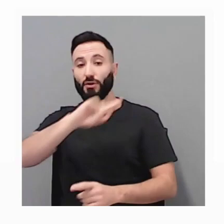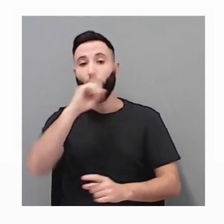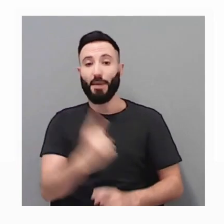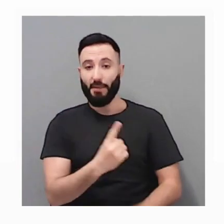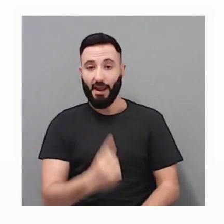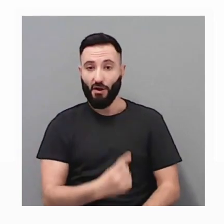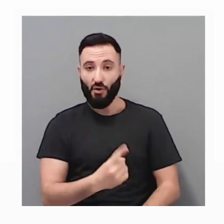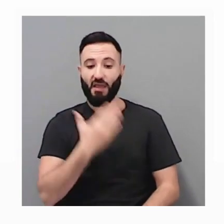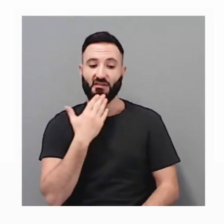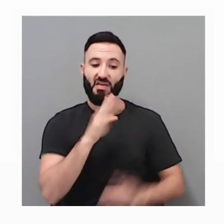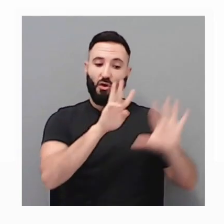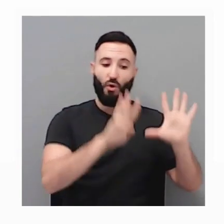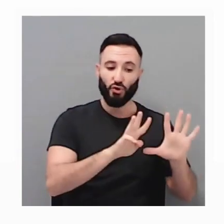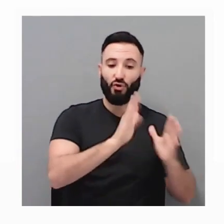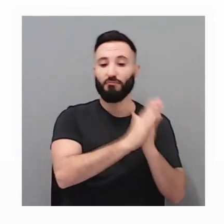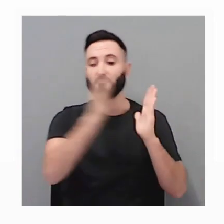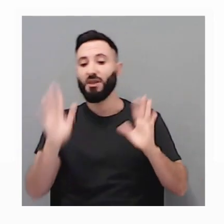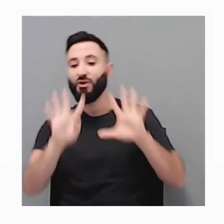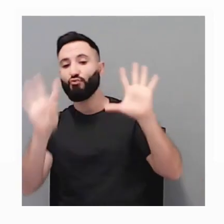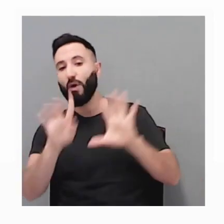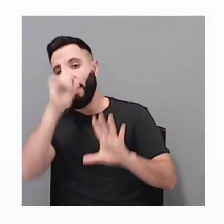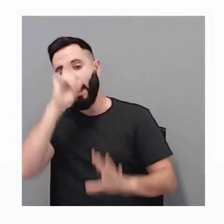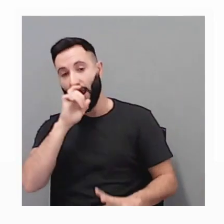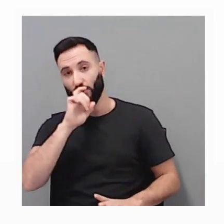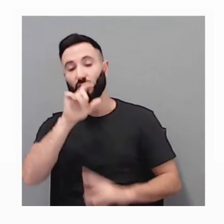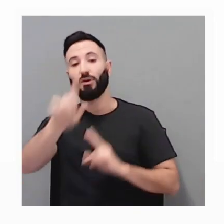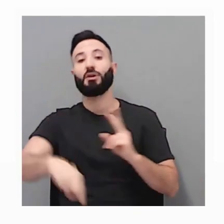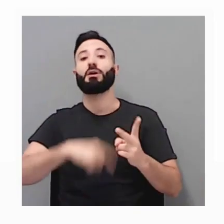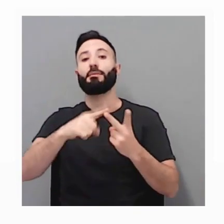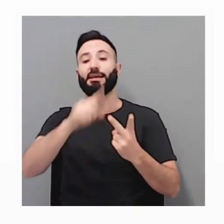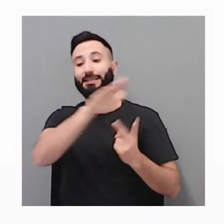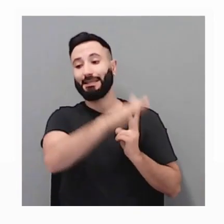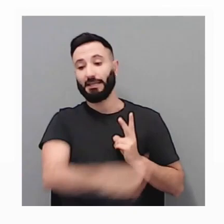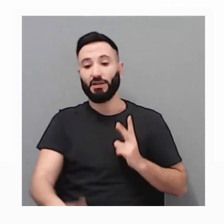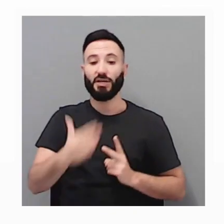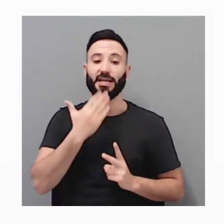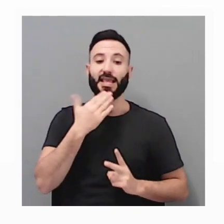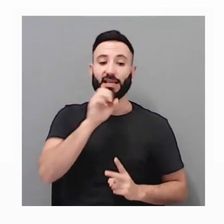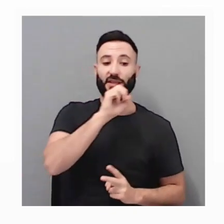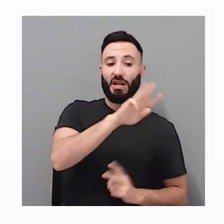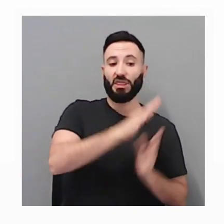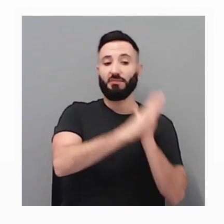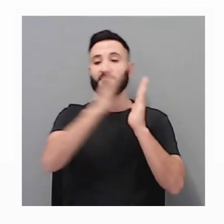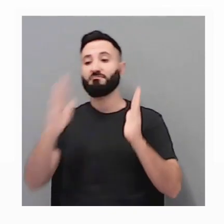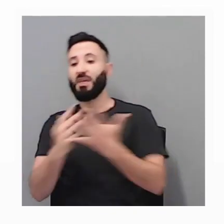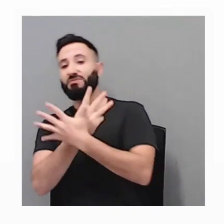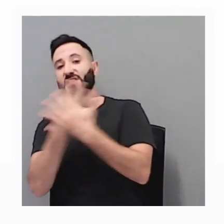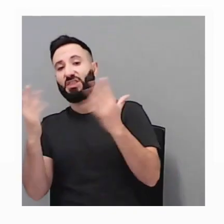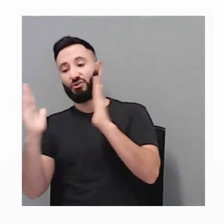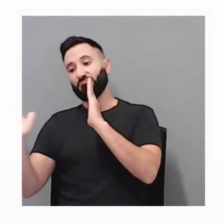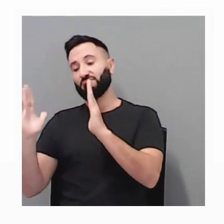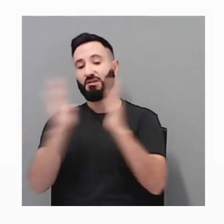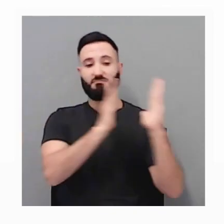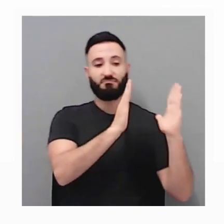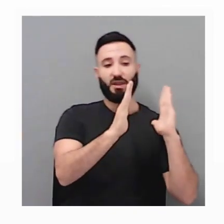de 8, 9 años y con niños desde los 13 hasta los 18. Entonces, acá